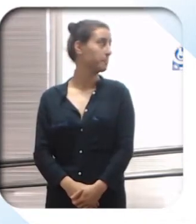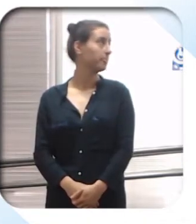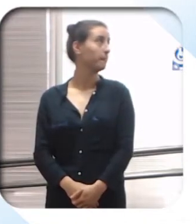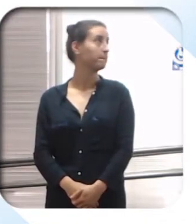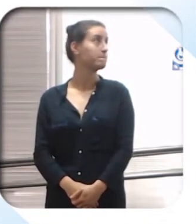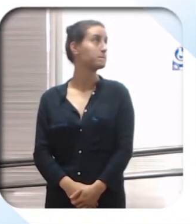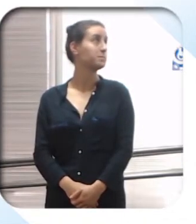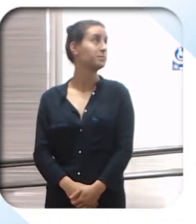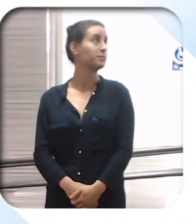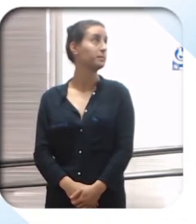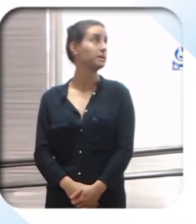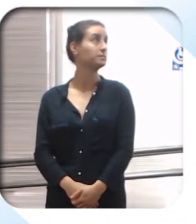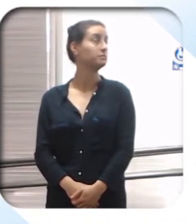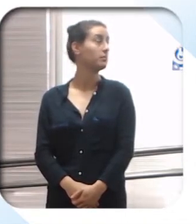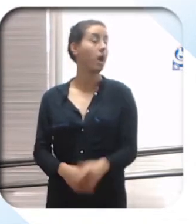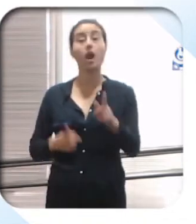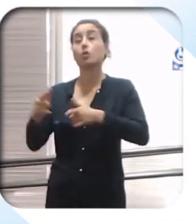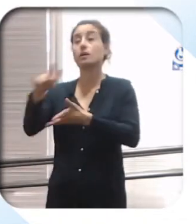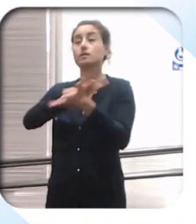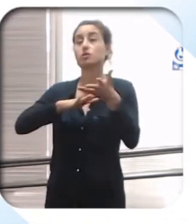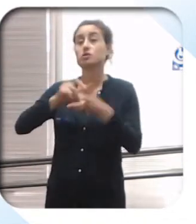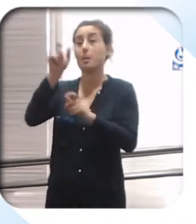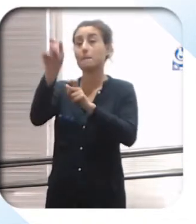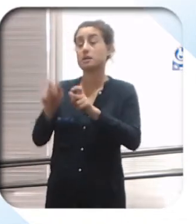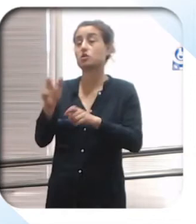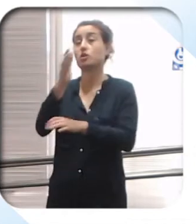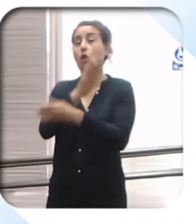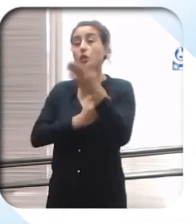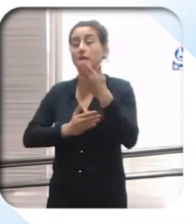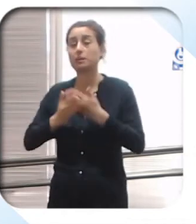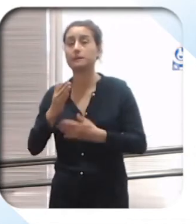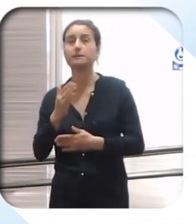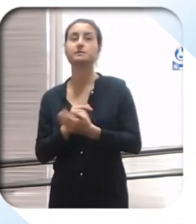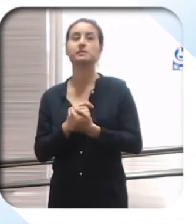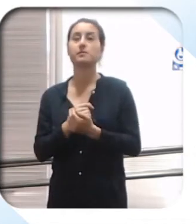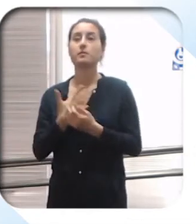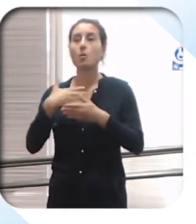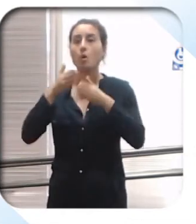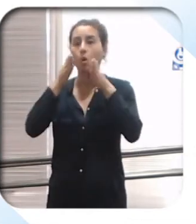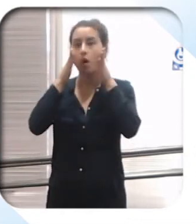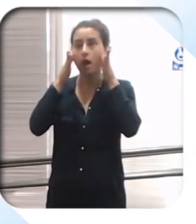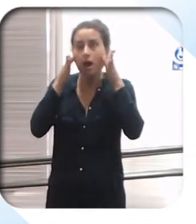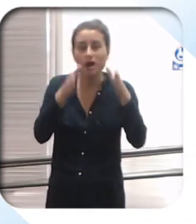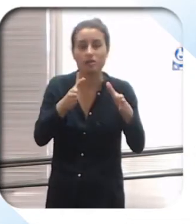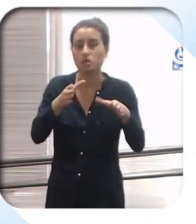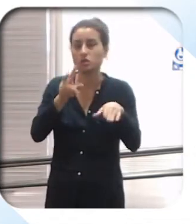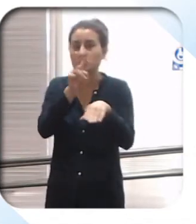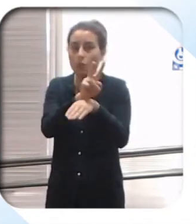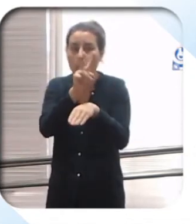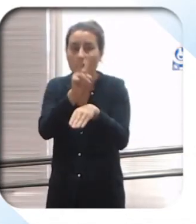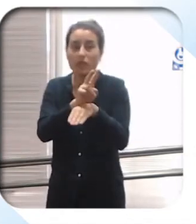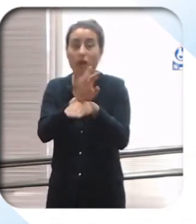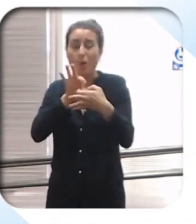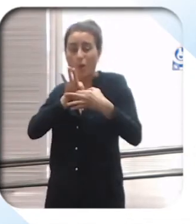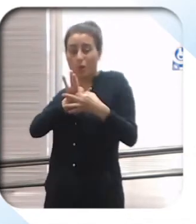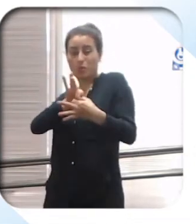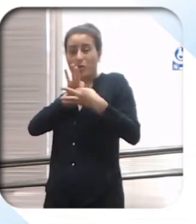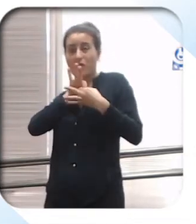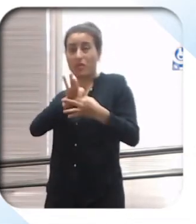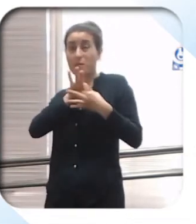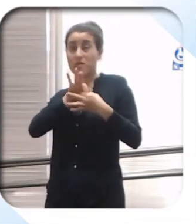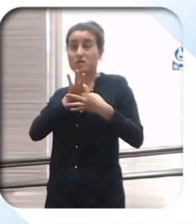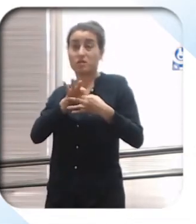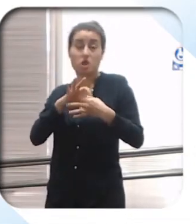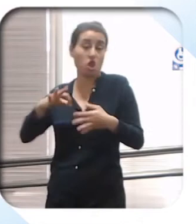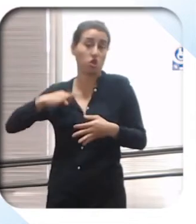Bueno, en algunos casos la persona con discapacidad requiere mucha atención o cuidados y es dependiente a veces de